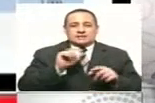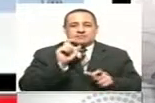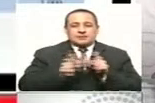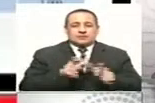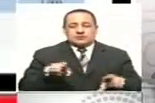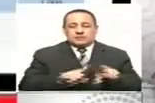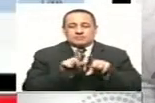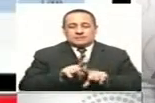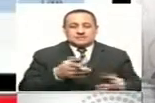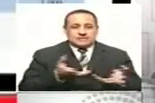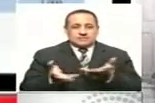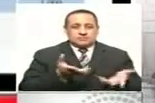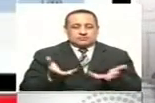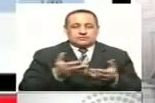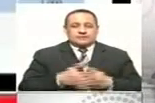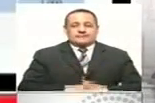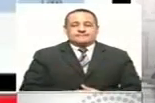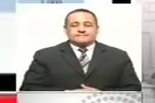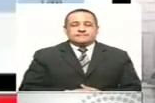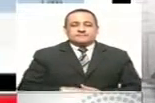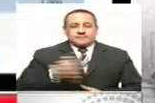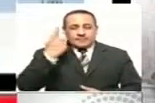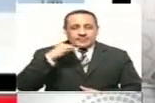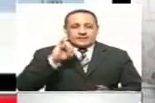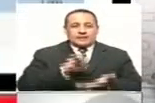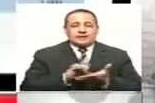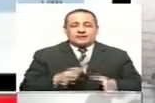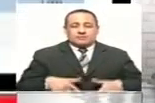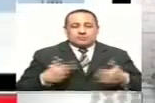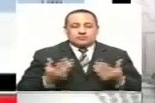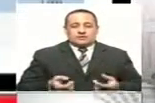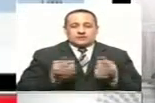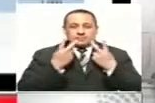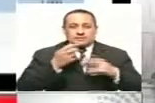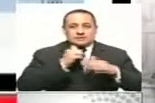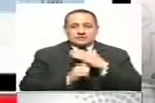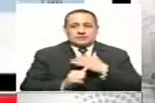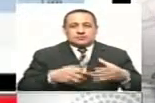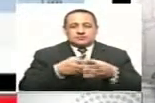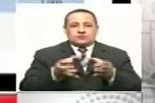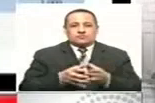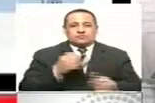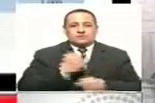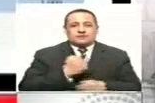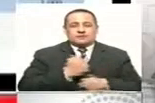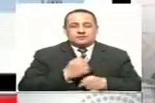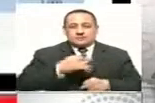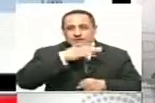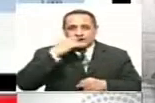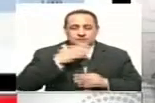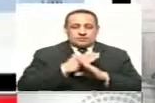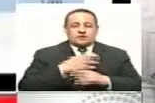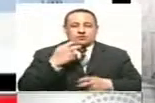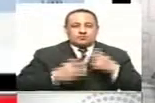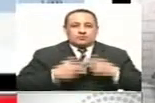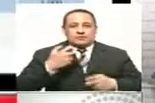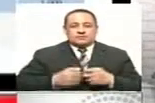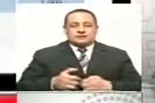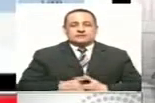este servicio para poder abordar la problemática de drogas, ¿no?